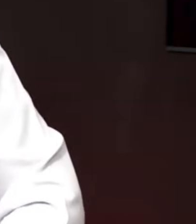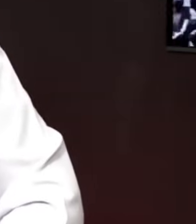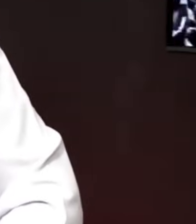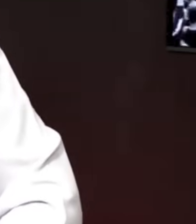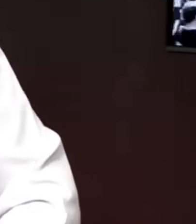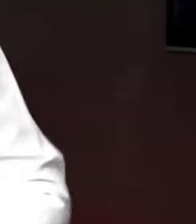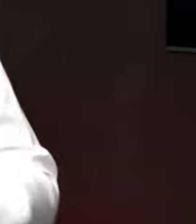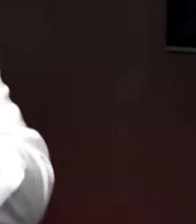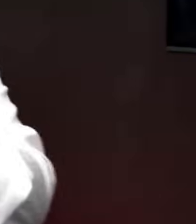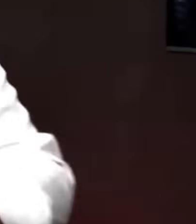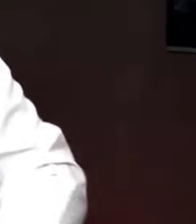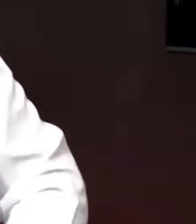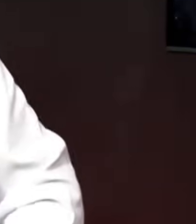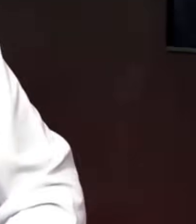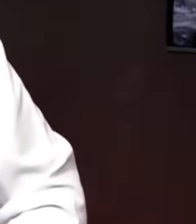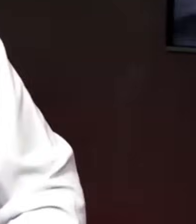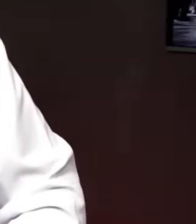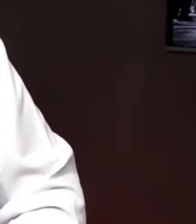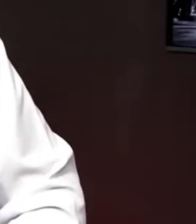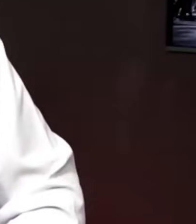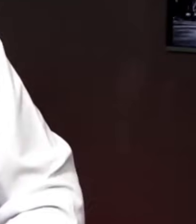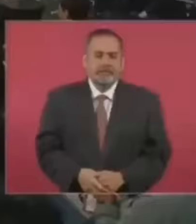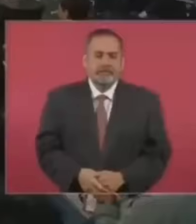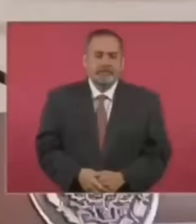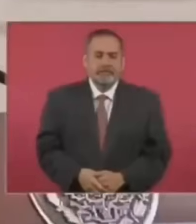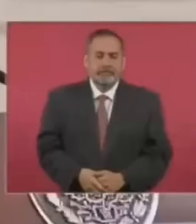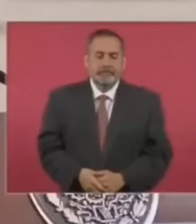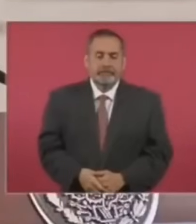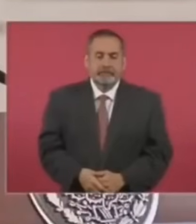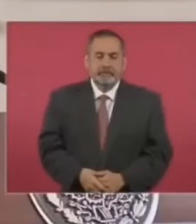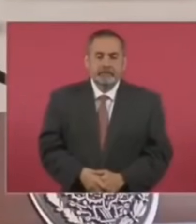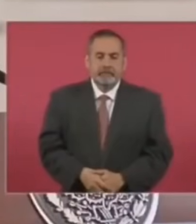mucho cinismo. Vea y escuche lo que dijo el presidente.